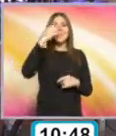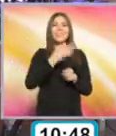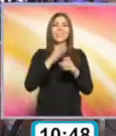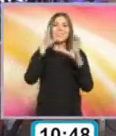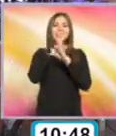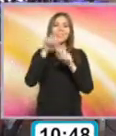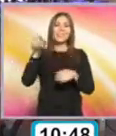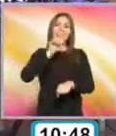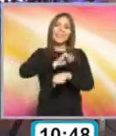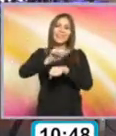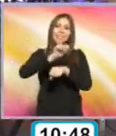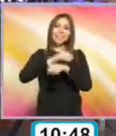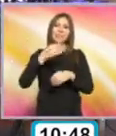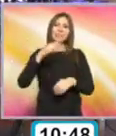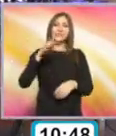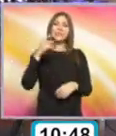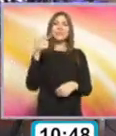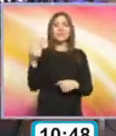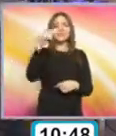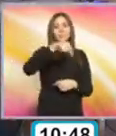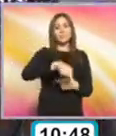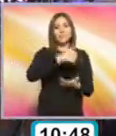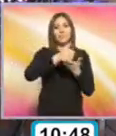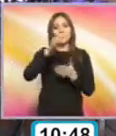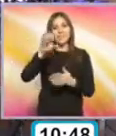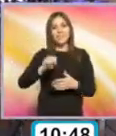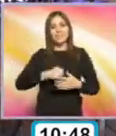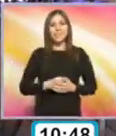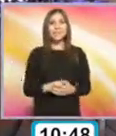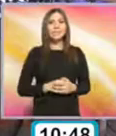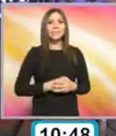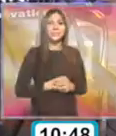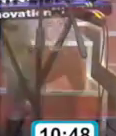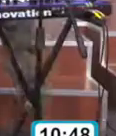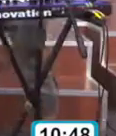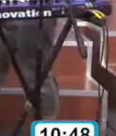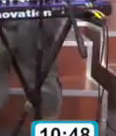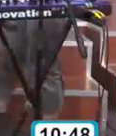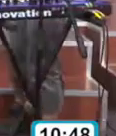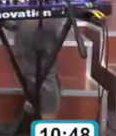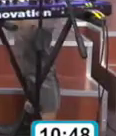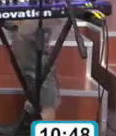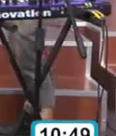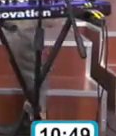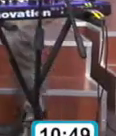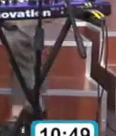nosotros desde Buenos Aires, Argentina en tus ciudades. ¡Aplauso! Gracias.